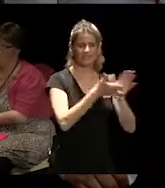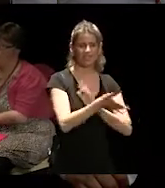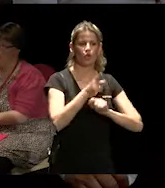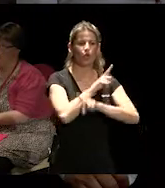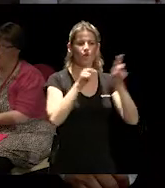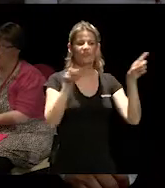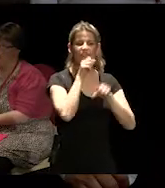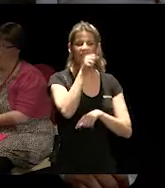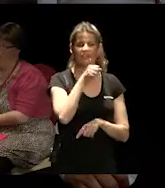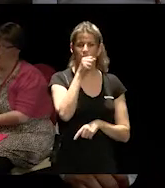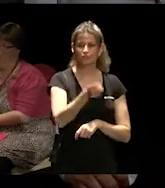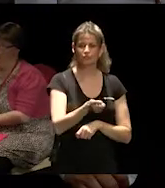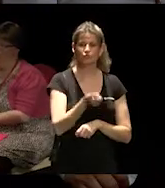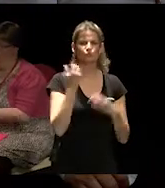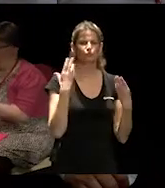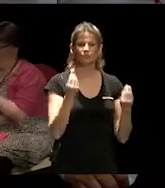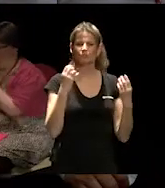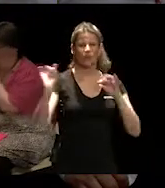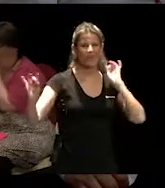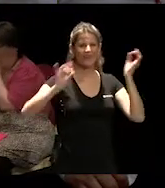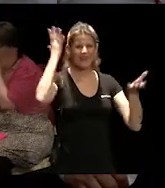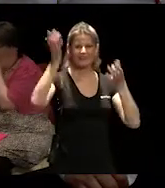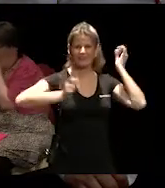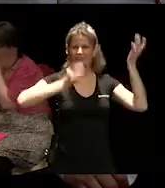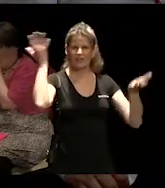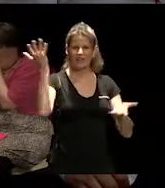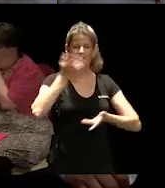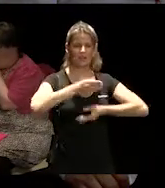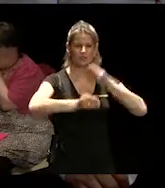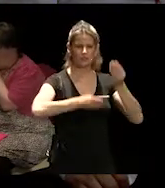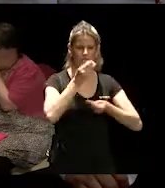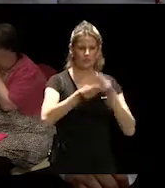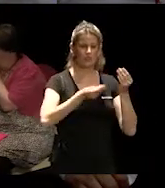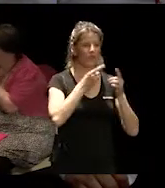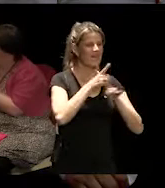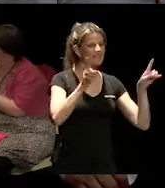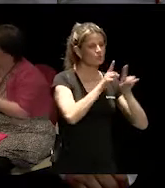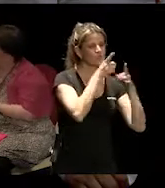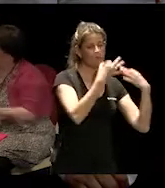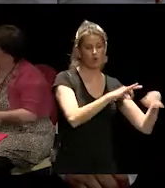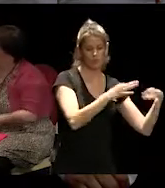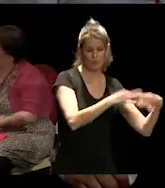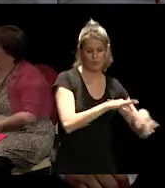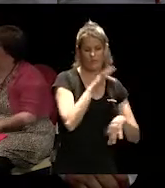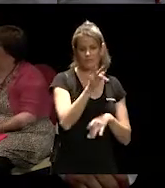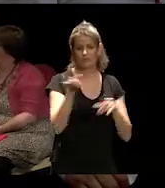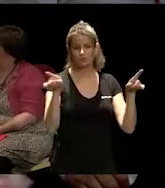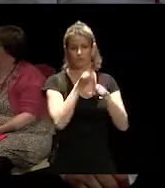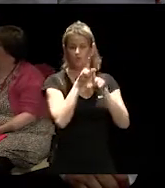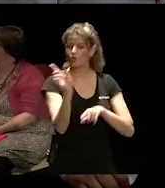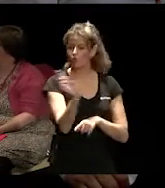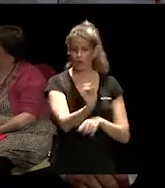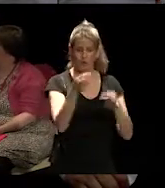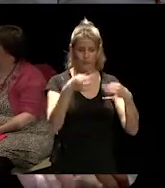con muchísima creatividad en las que hemos utilizado instrumentos convencionales, instrumentos no